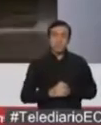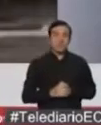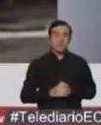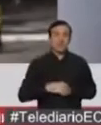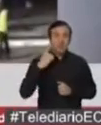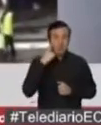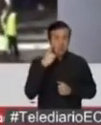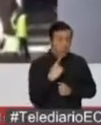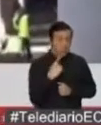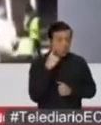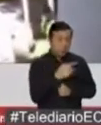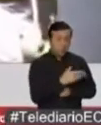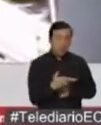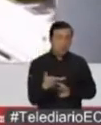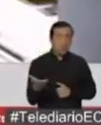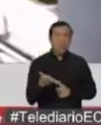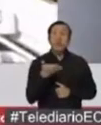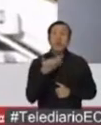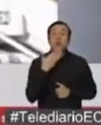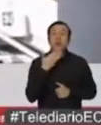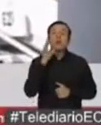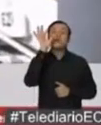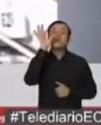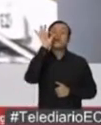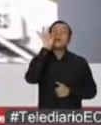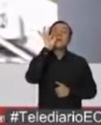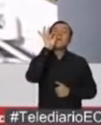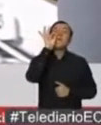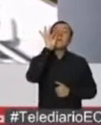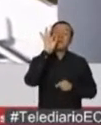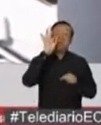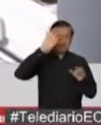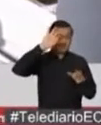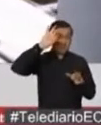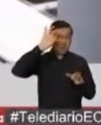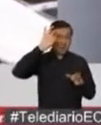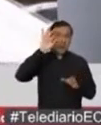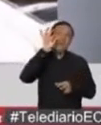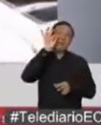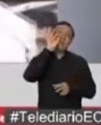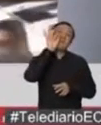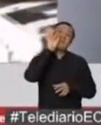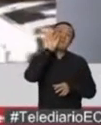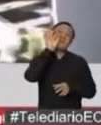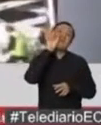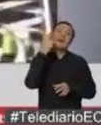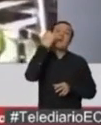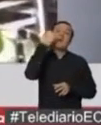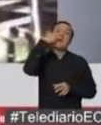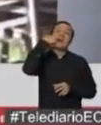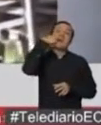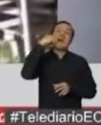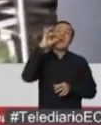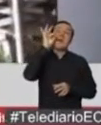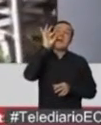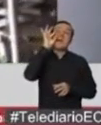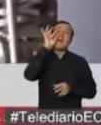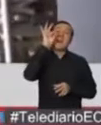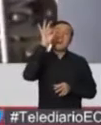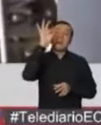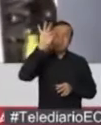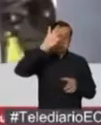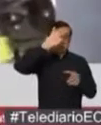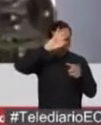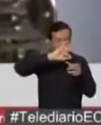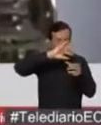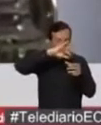toma de las muestras es rinofaringia, lo hace a través de un hisopo por la nariz que llegue hasta la faringe para